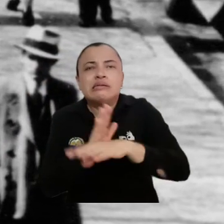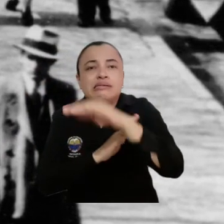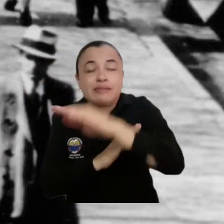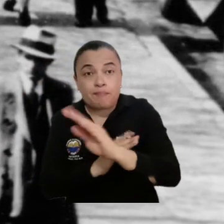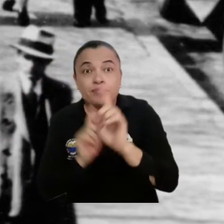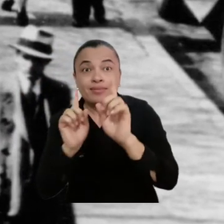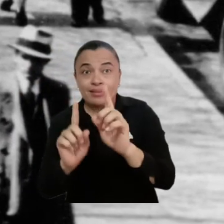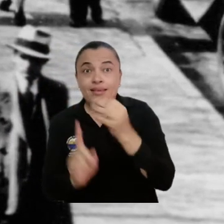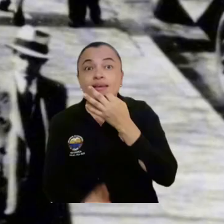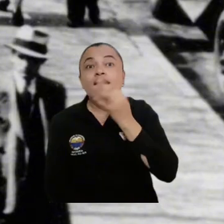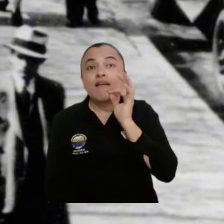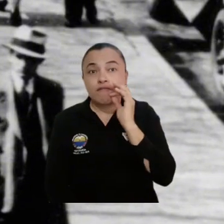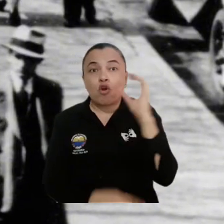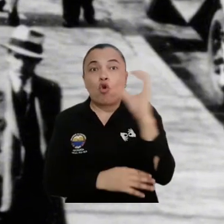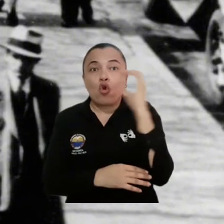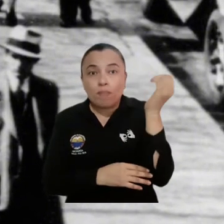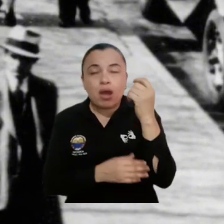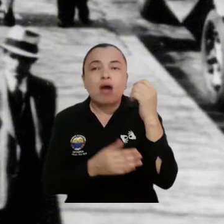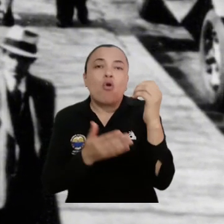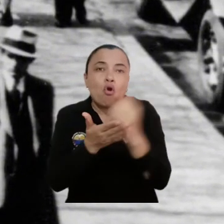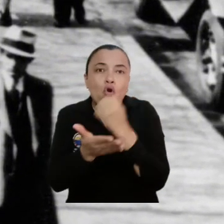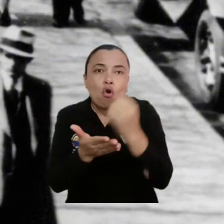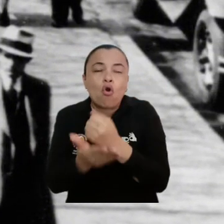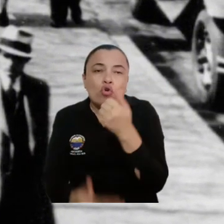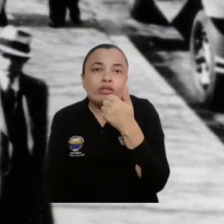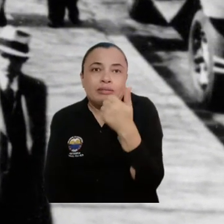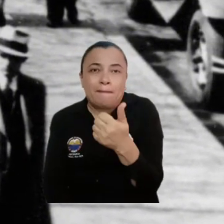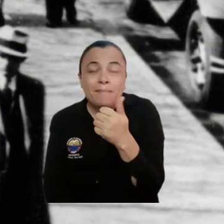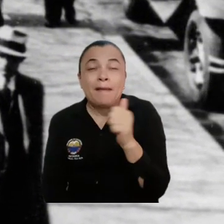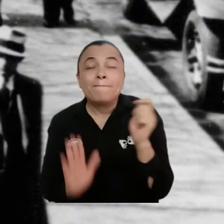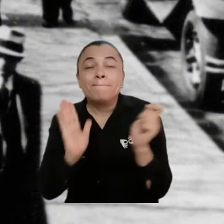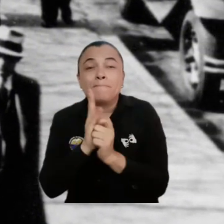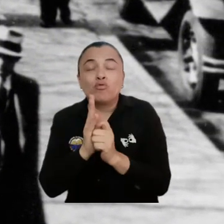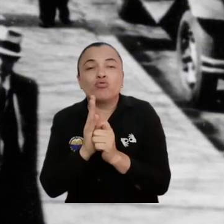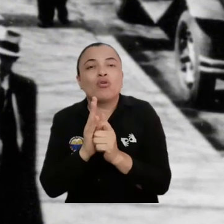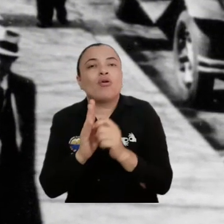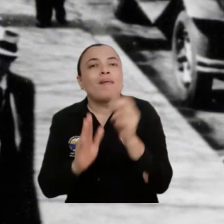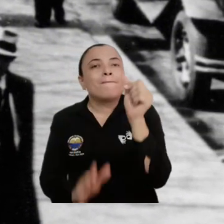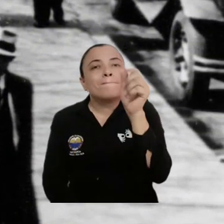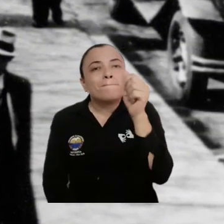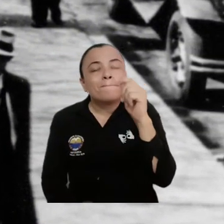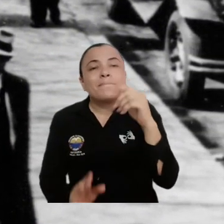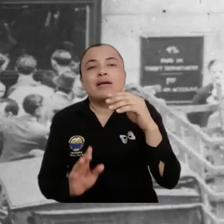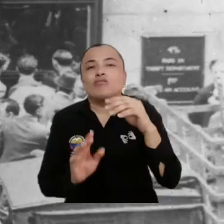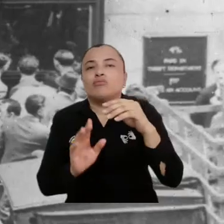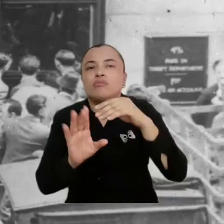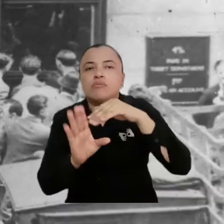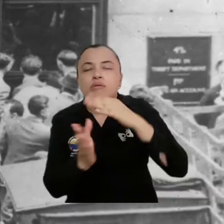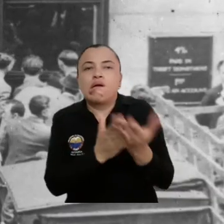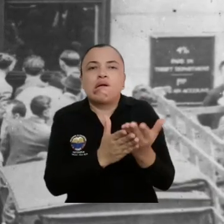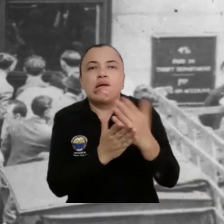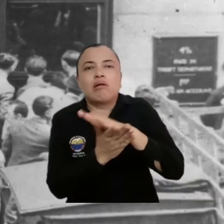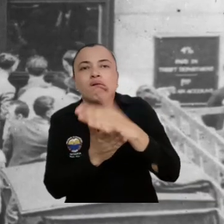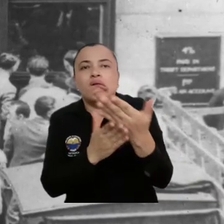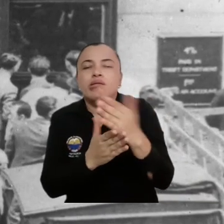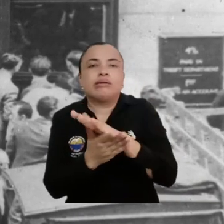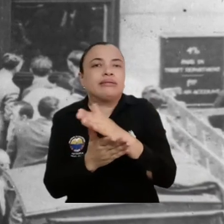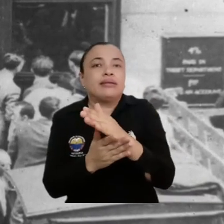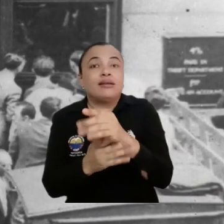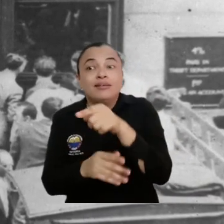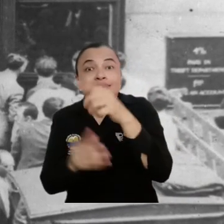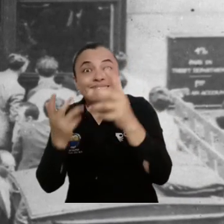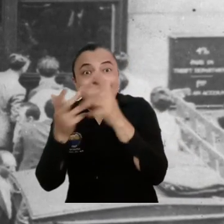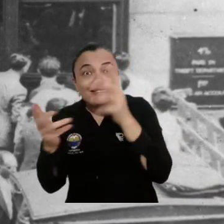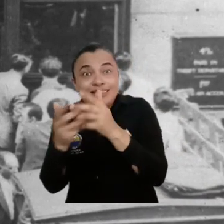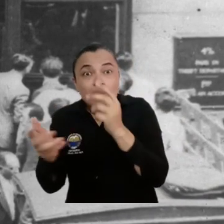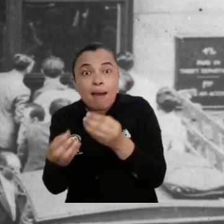cierta demanda, las fluctuaciones del precio internacional afectaron especialmente a los sistemas productivos más costosos de sostener.